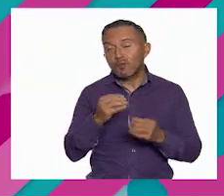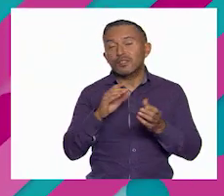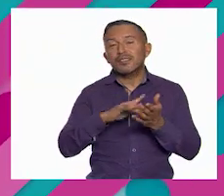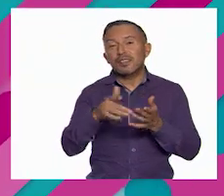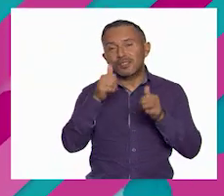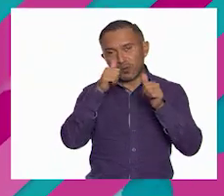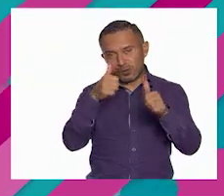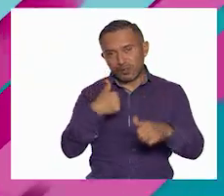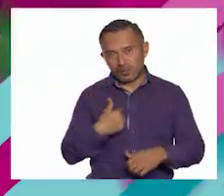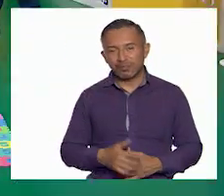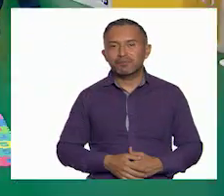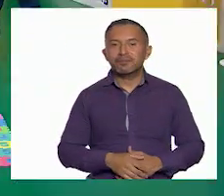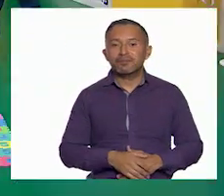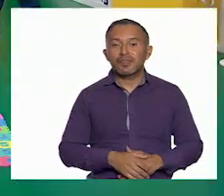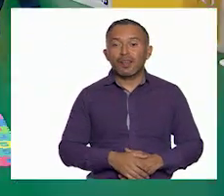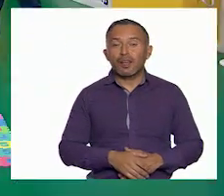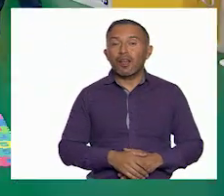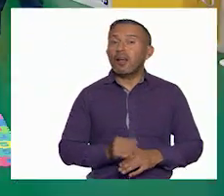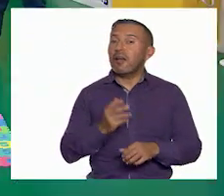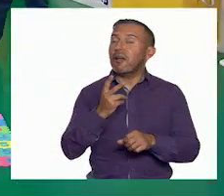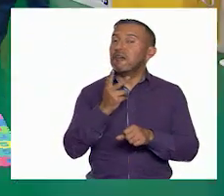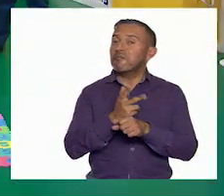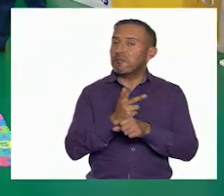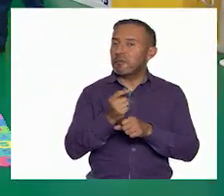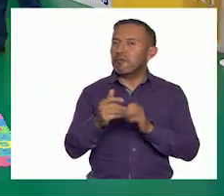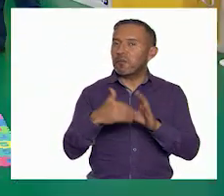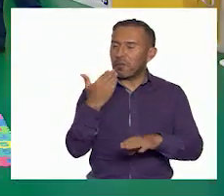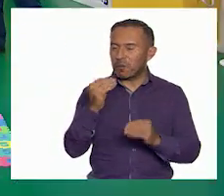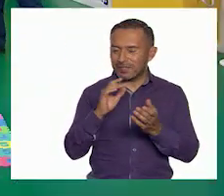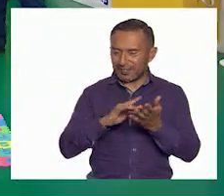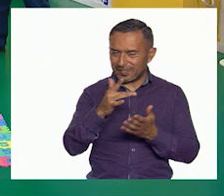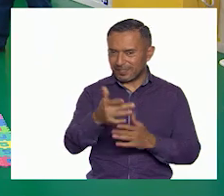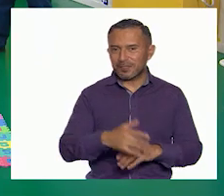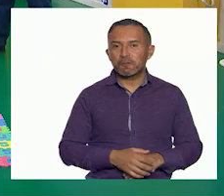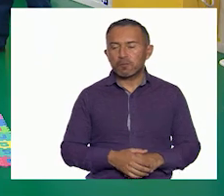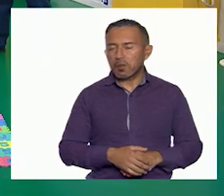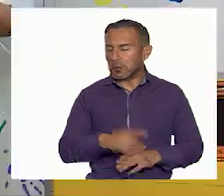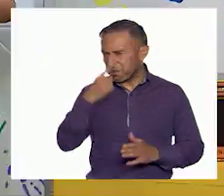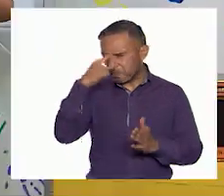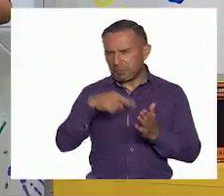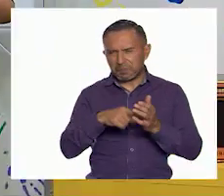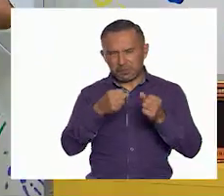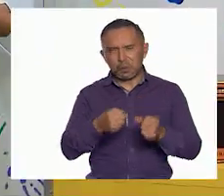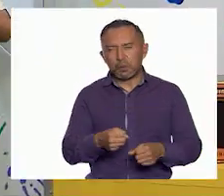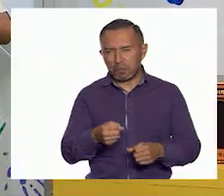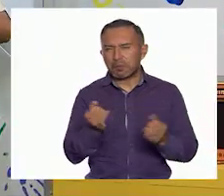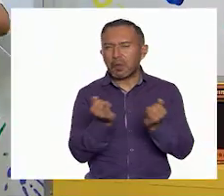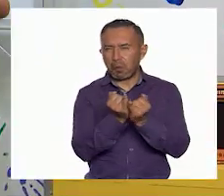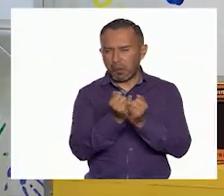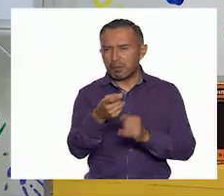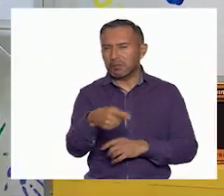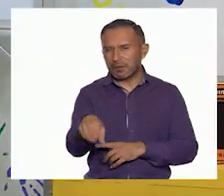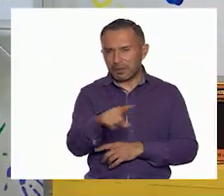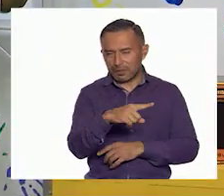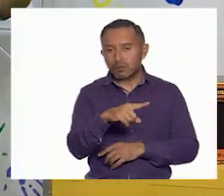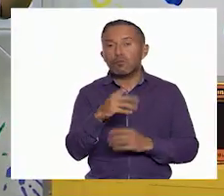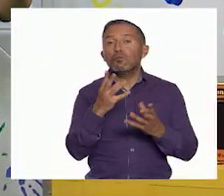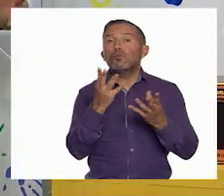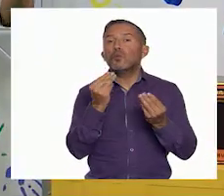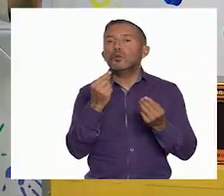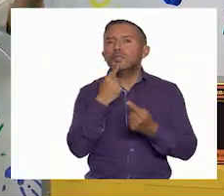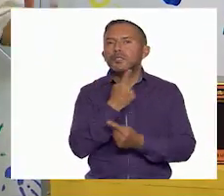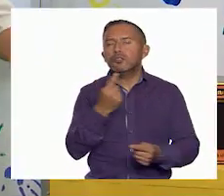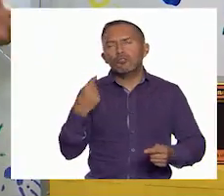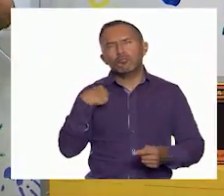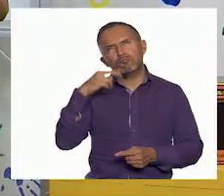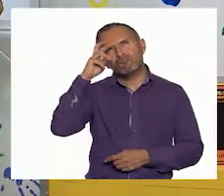escucharme. Muchas gracias por las cápsulas que nos mandaron. Estoy seguro que, así como ustedes, muchos niños se imaginan cómo se